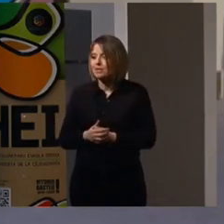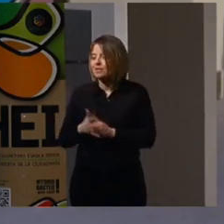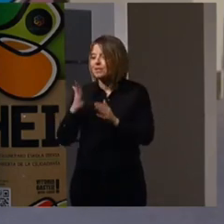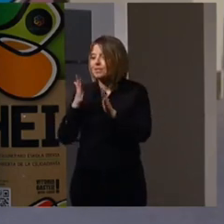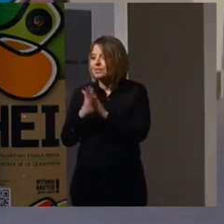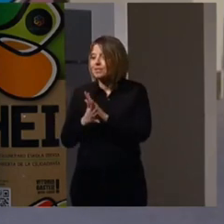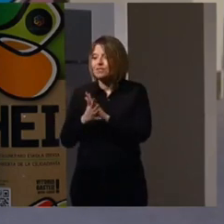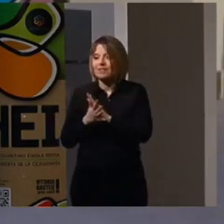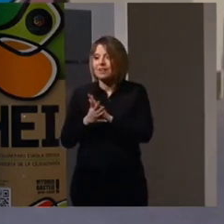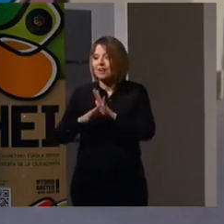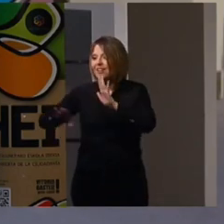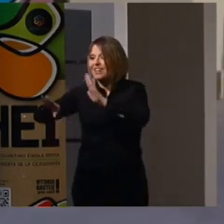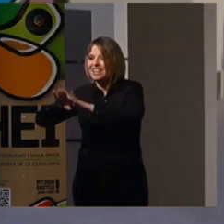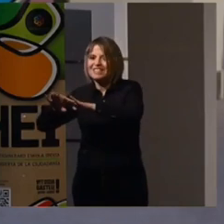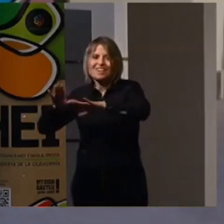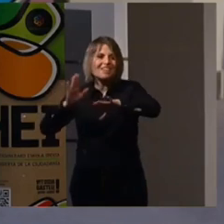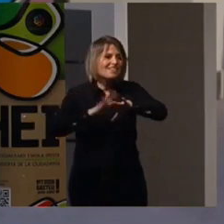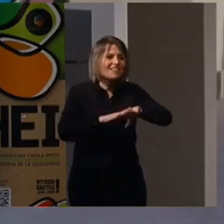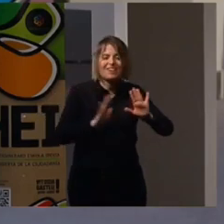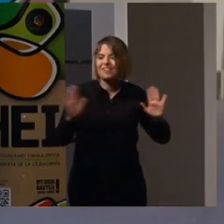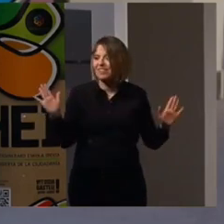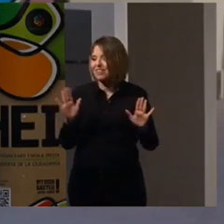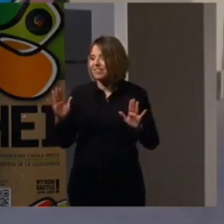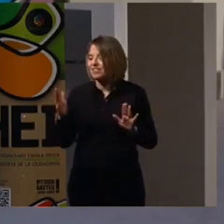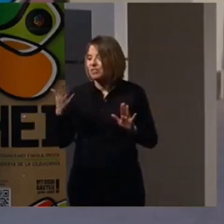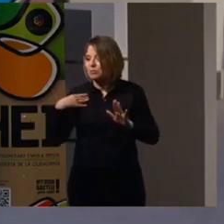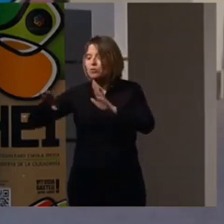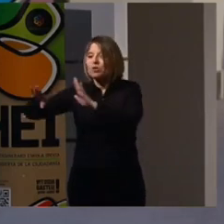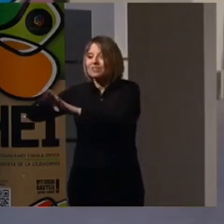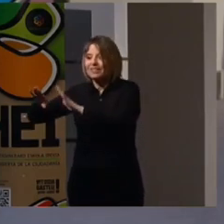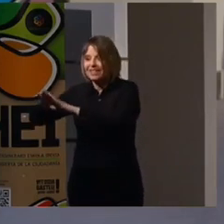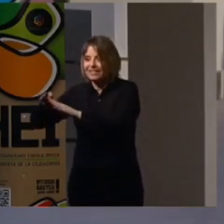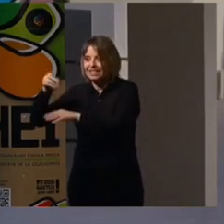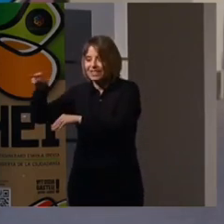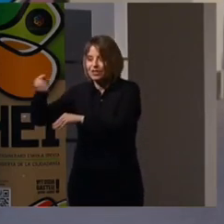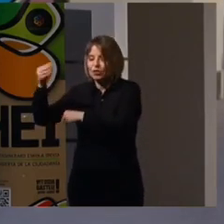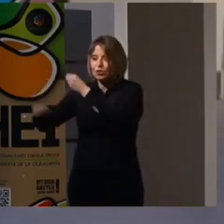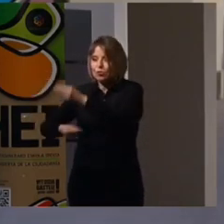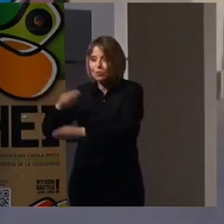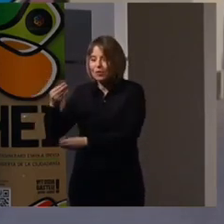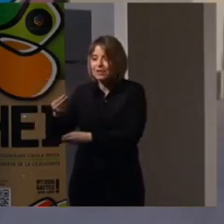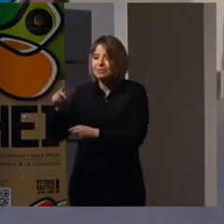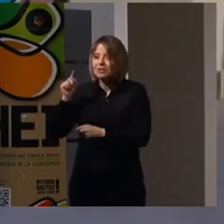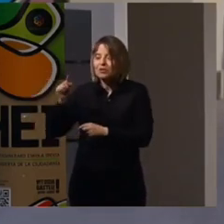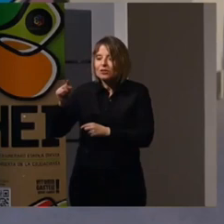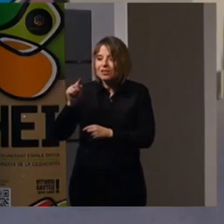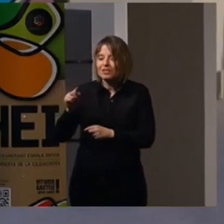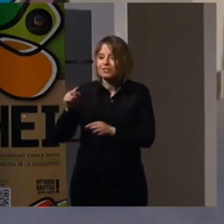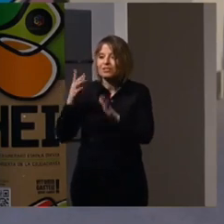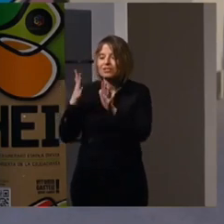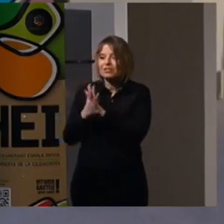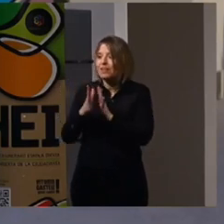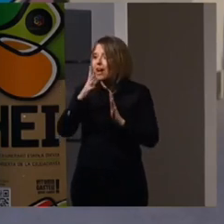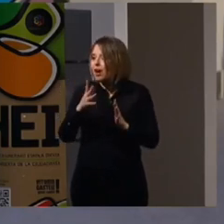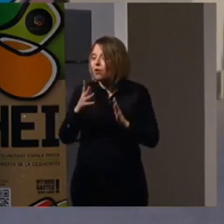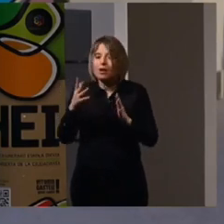en el eje ideológico derecha-izquierda, ¿vale? Que evidentemente en el eje derecha nadie te va a hacer esto, ¿vale? Pero es que ni siquiera en eso. Es una cuestión